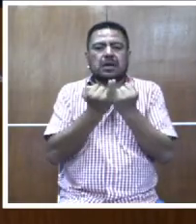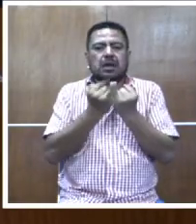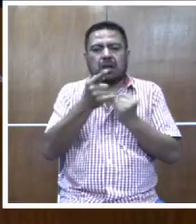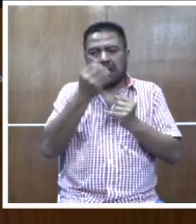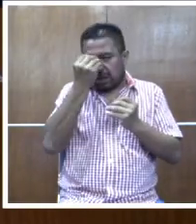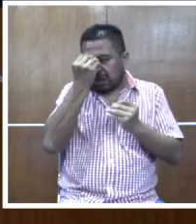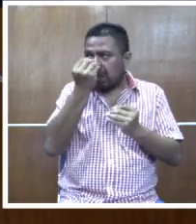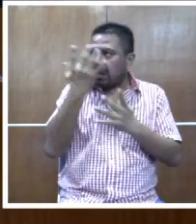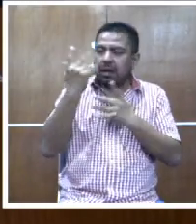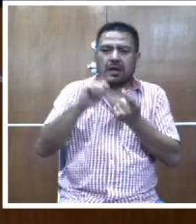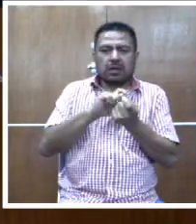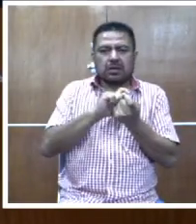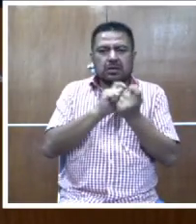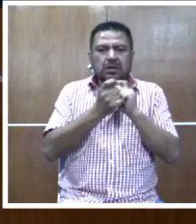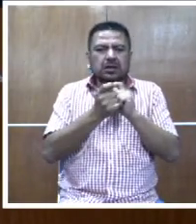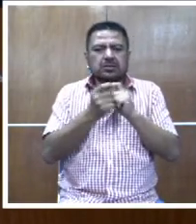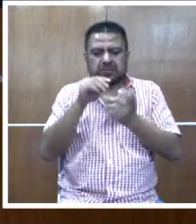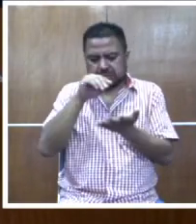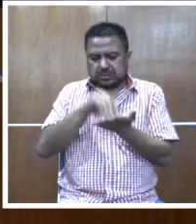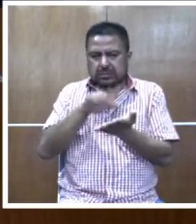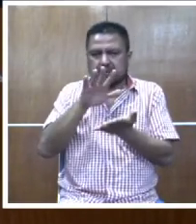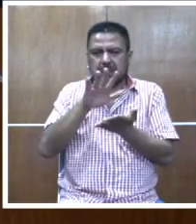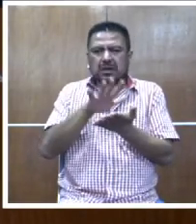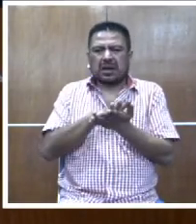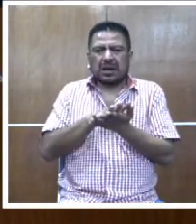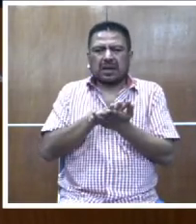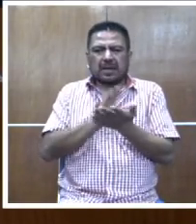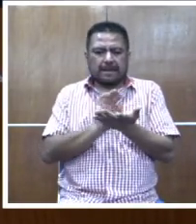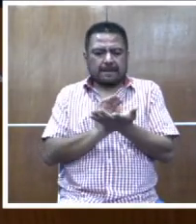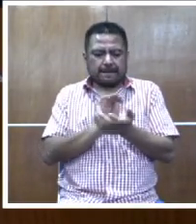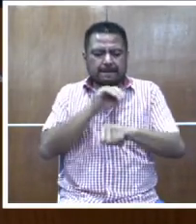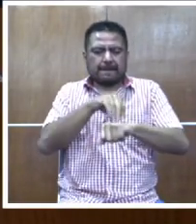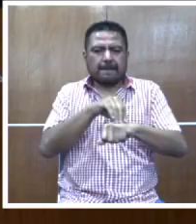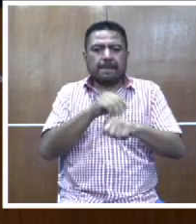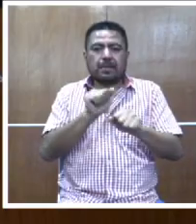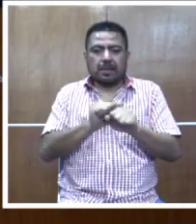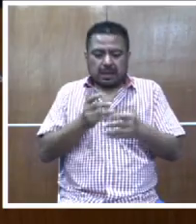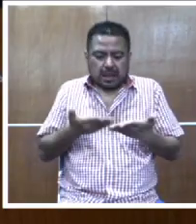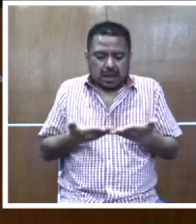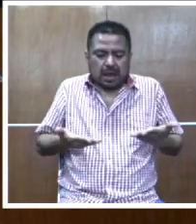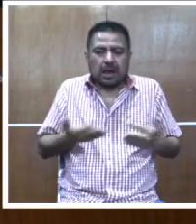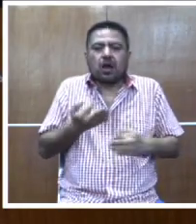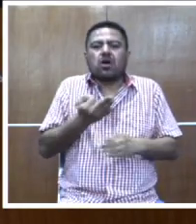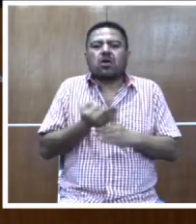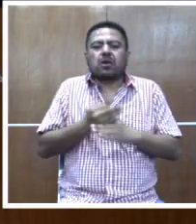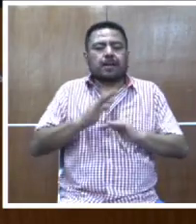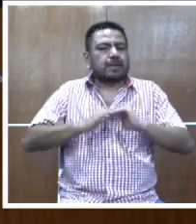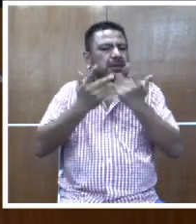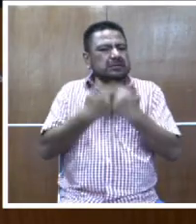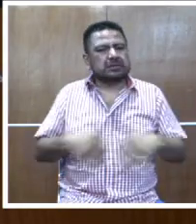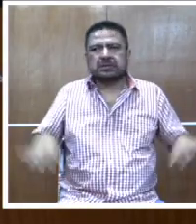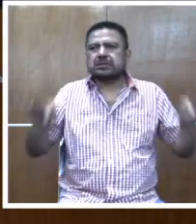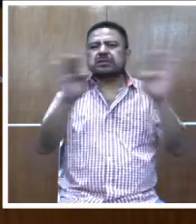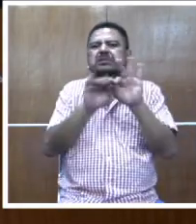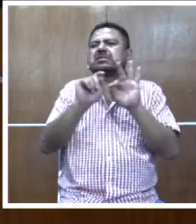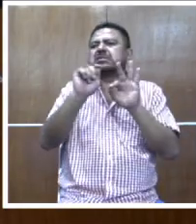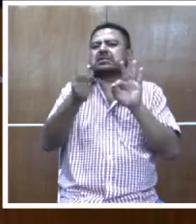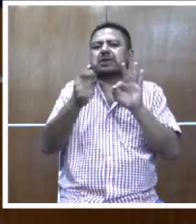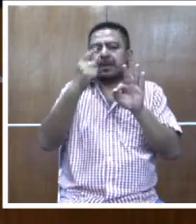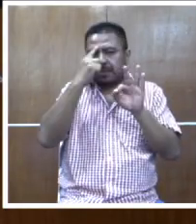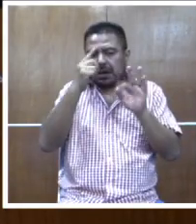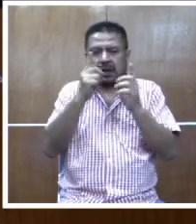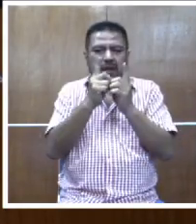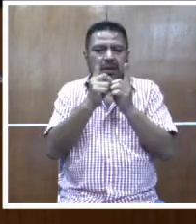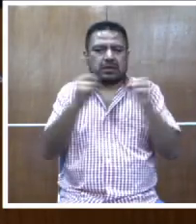la interpretación de protocolos de actuación actualmente de suma importancia para el